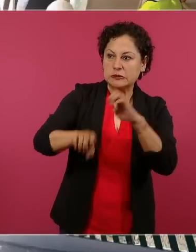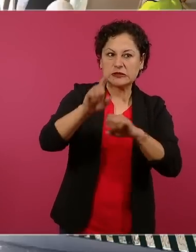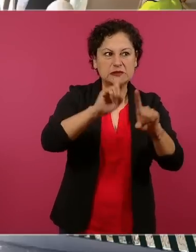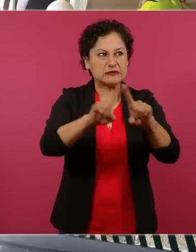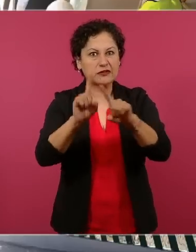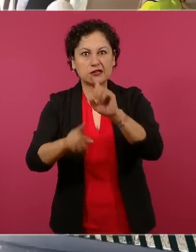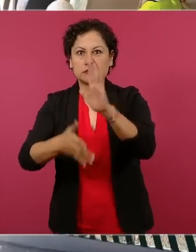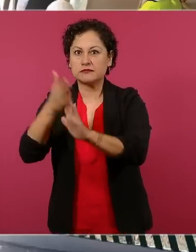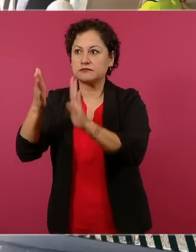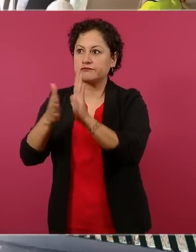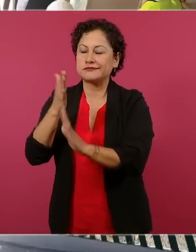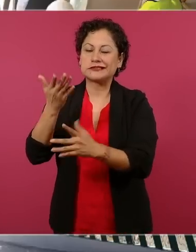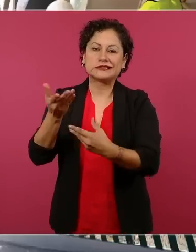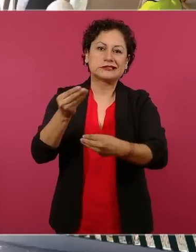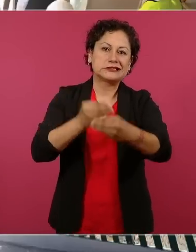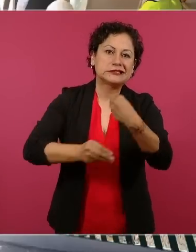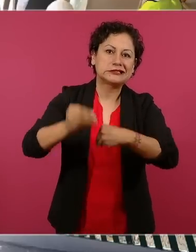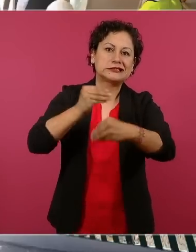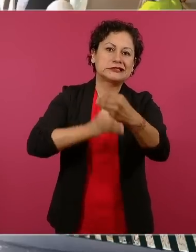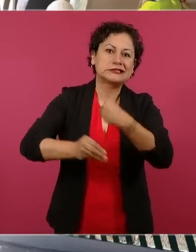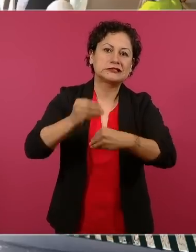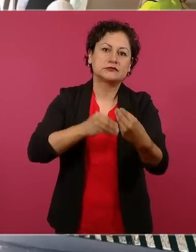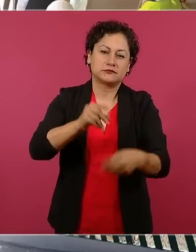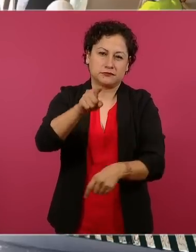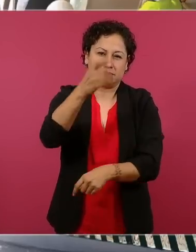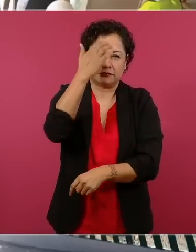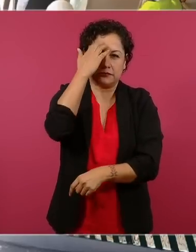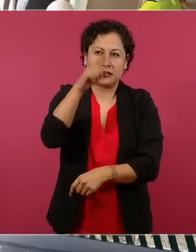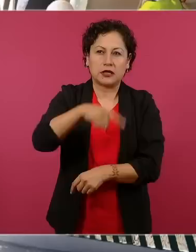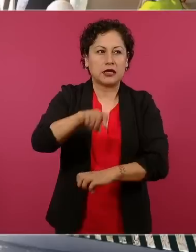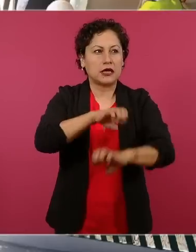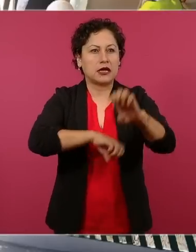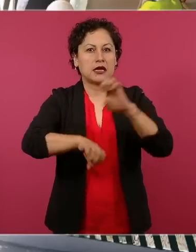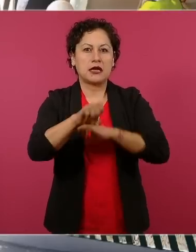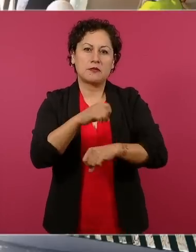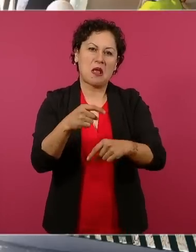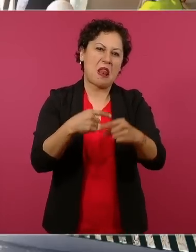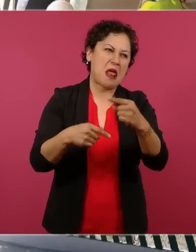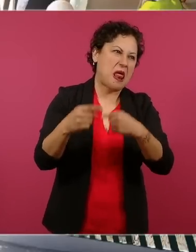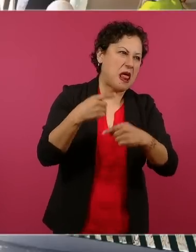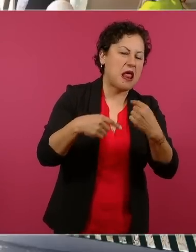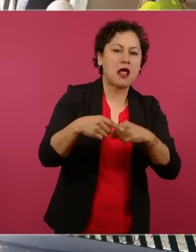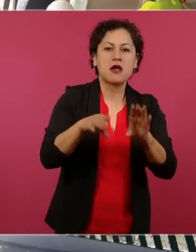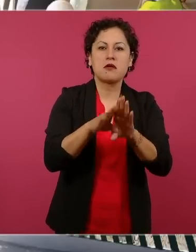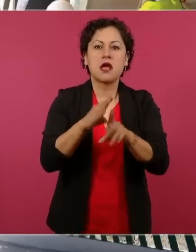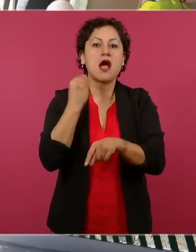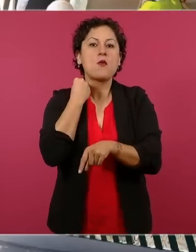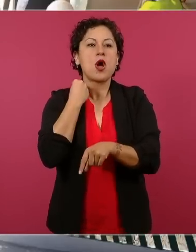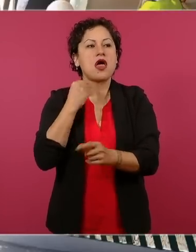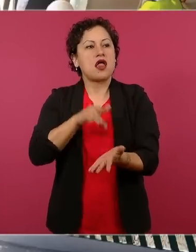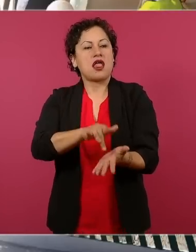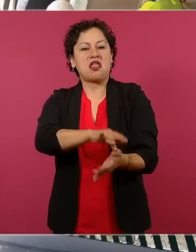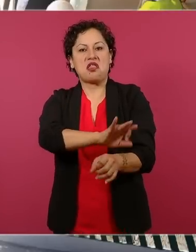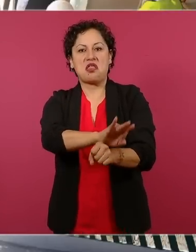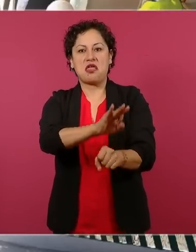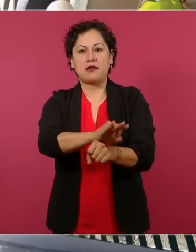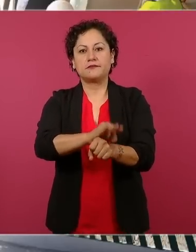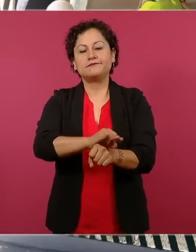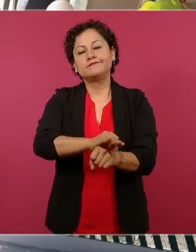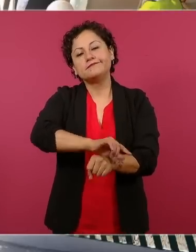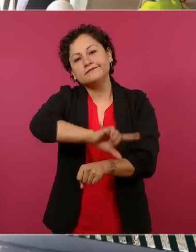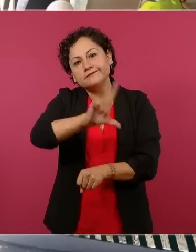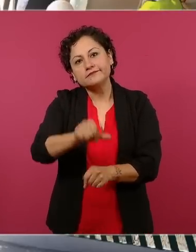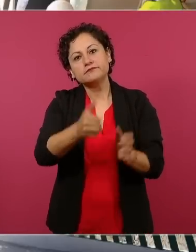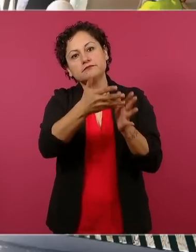empresas constructoras que tienen más abogados que ingenieros, pero afortunadamente tuvo un apoyo por parte del